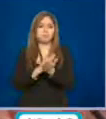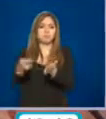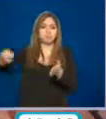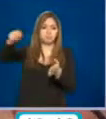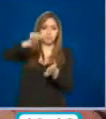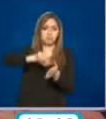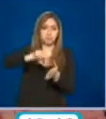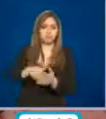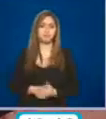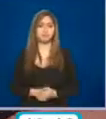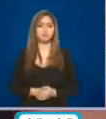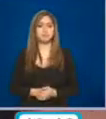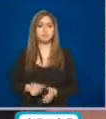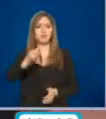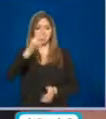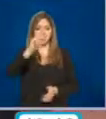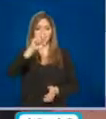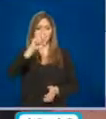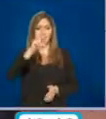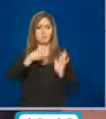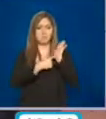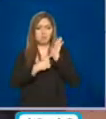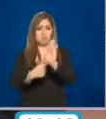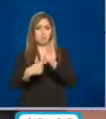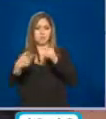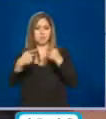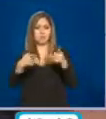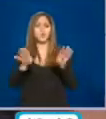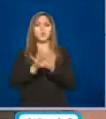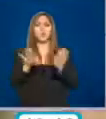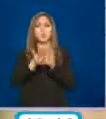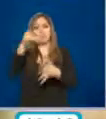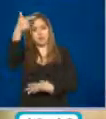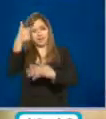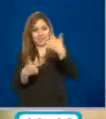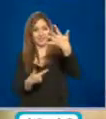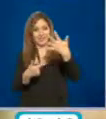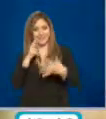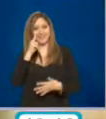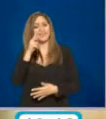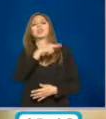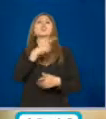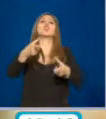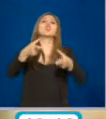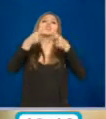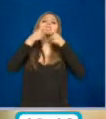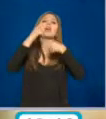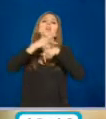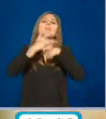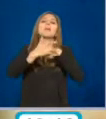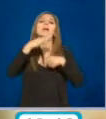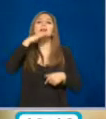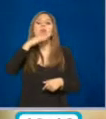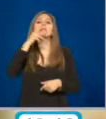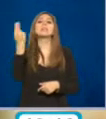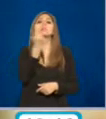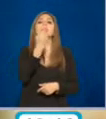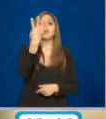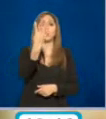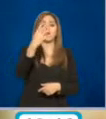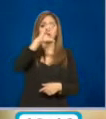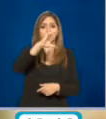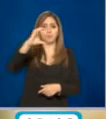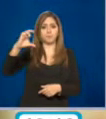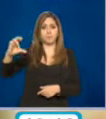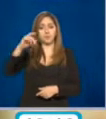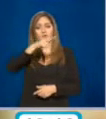Exactamente. pues, Tere, ¿te parece que repitamos los Claro que sí, ingredientes? vamos. Para que no se nos vaya ni uno de estas tostadas de nopales con elote. Y vamos a necesitar 4 tazas